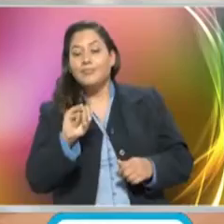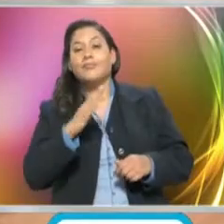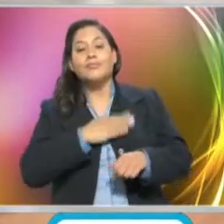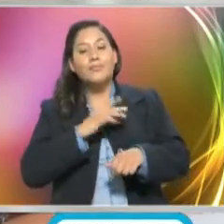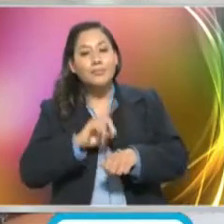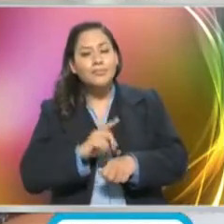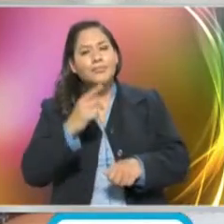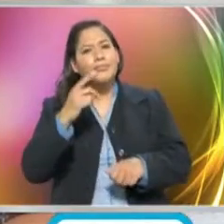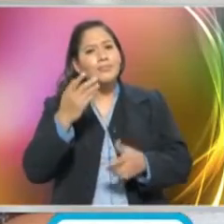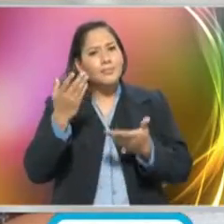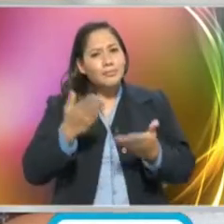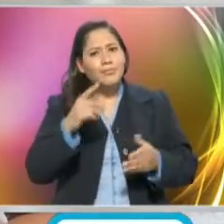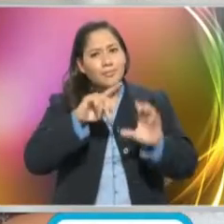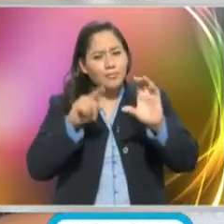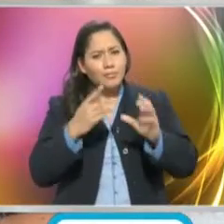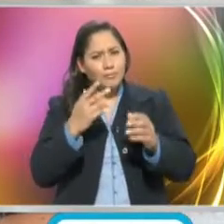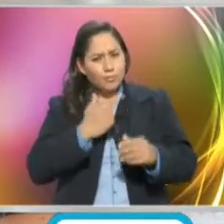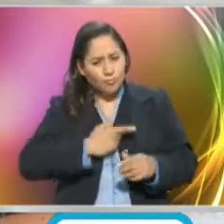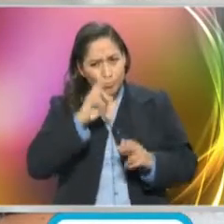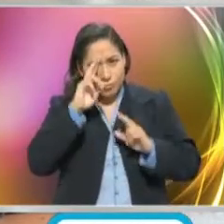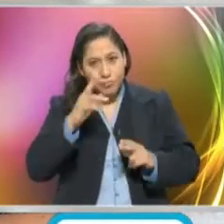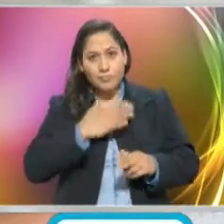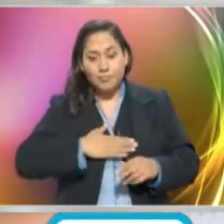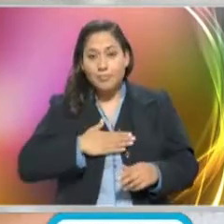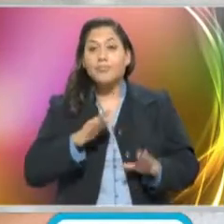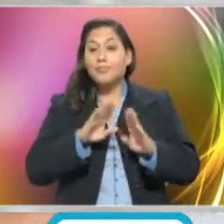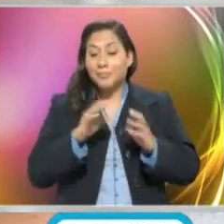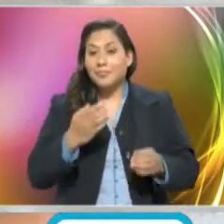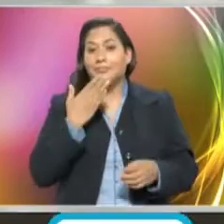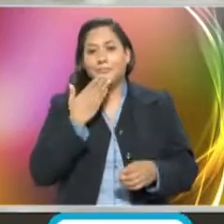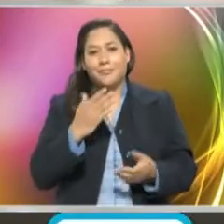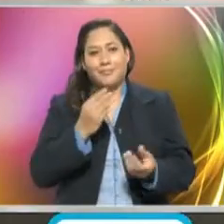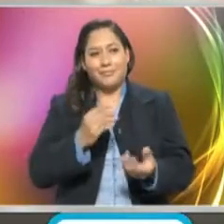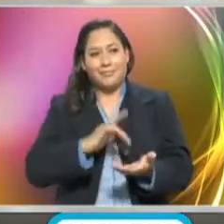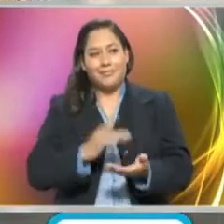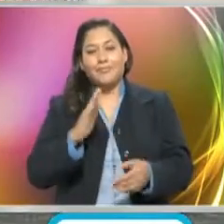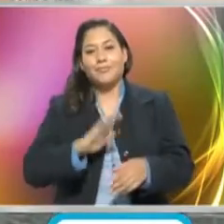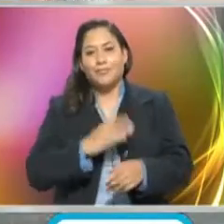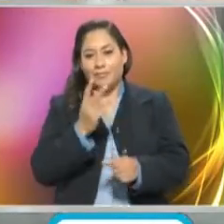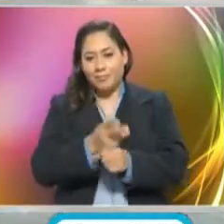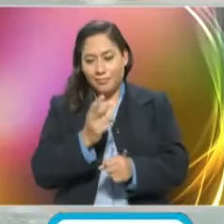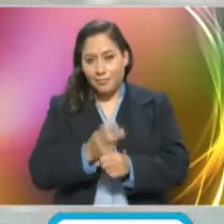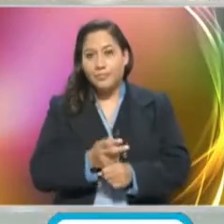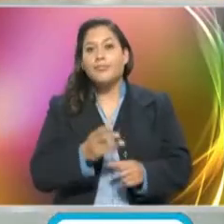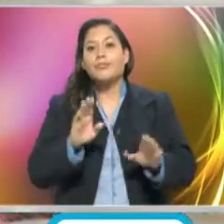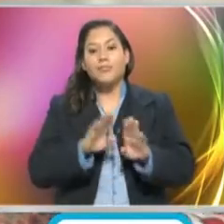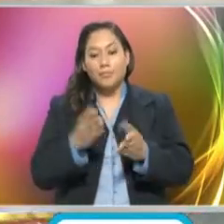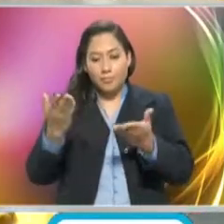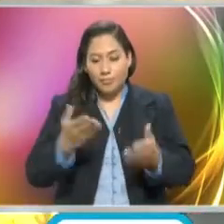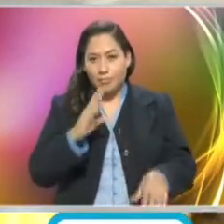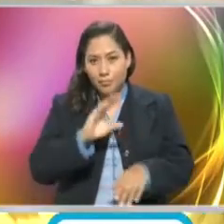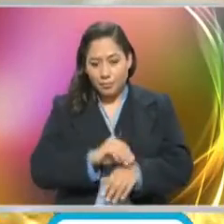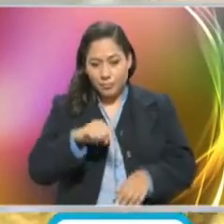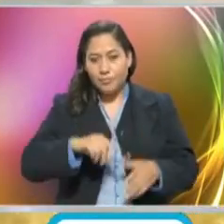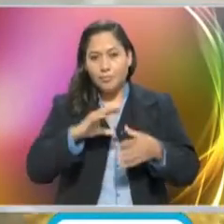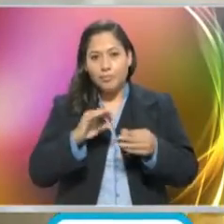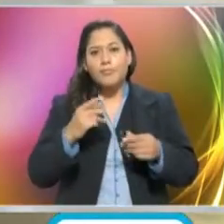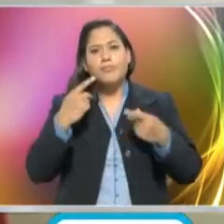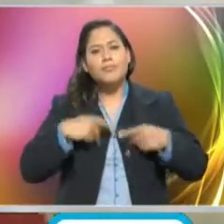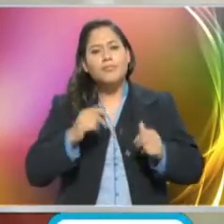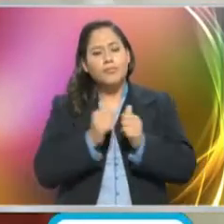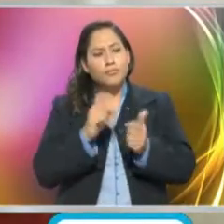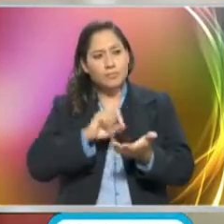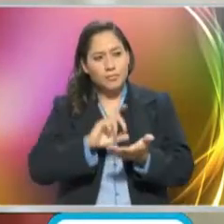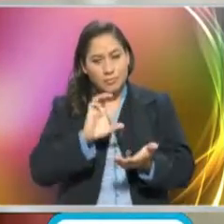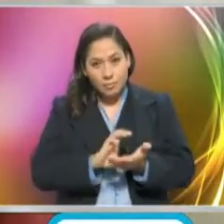en tus ciudades. Para nosotros es un gusto, es un honor, es un placer. ¿Cómo estás? Muy bien, muchas gracias nuevamente por invitarnos a abrirnos este espacio para hablar de las personas con